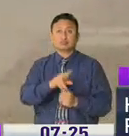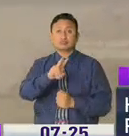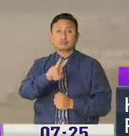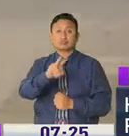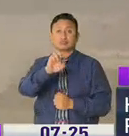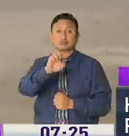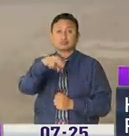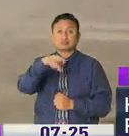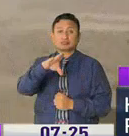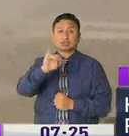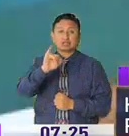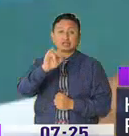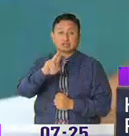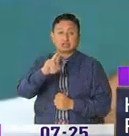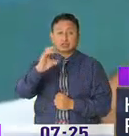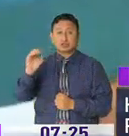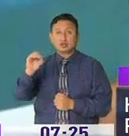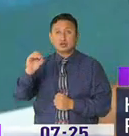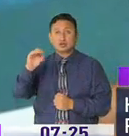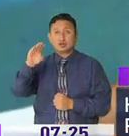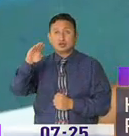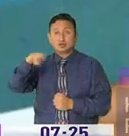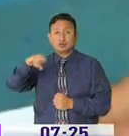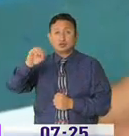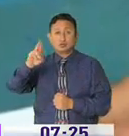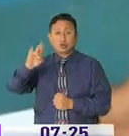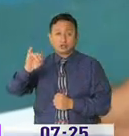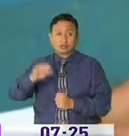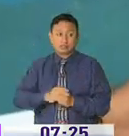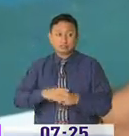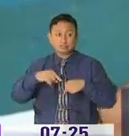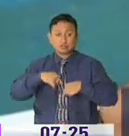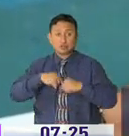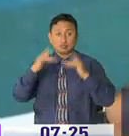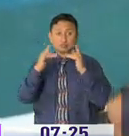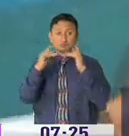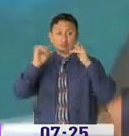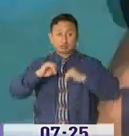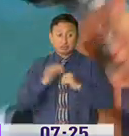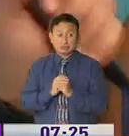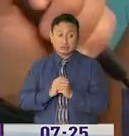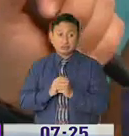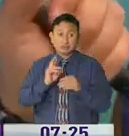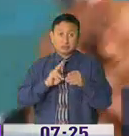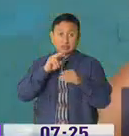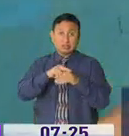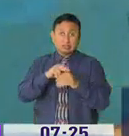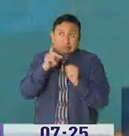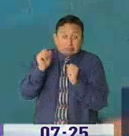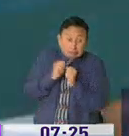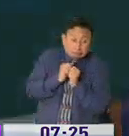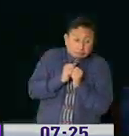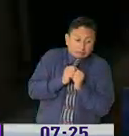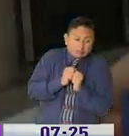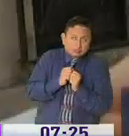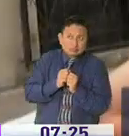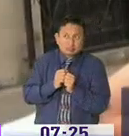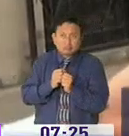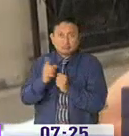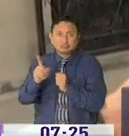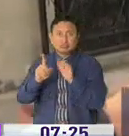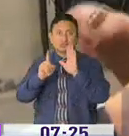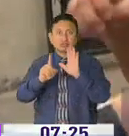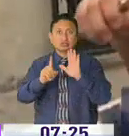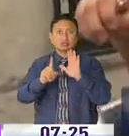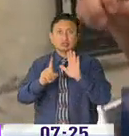Trinitaria. Yo ya estaba acostada. Cuando iba a balancear, lo que hice, meterme abajo en la cama con mi nieta. ¿Cuántos disparos escuchó? 6, dice. Ya con este, que yo estoy viviendo aquí casi